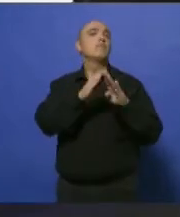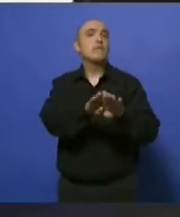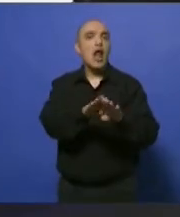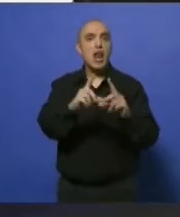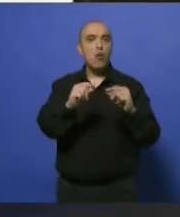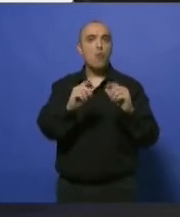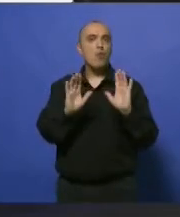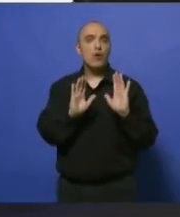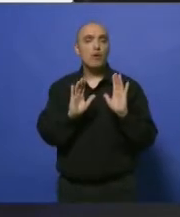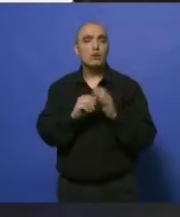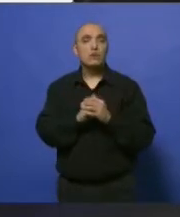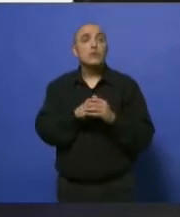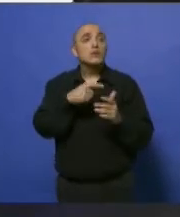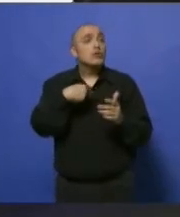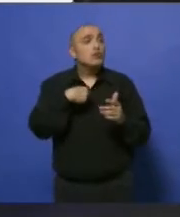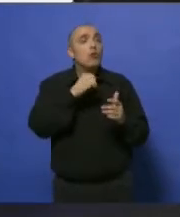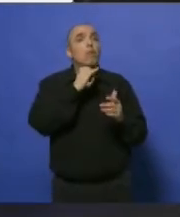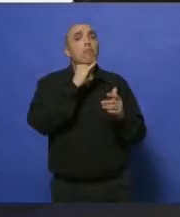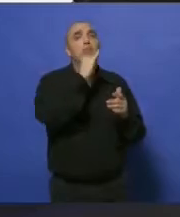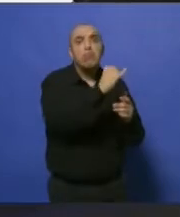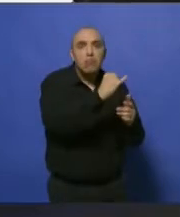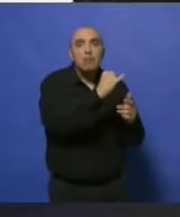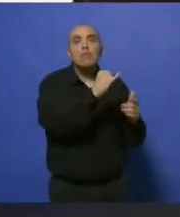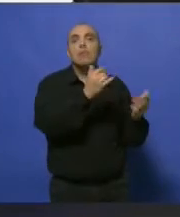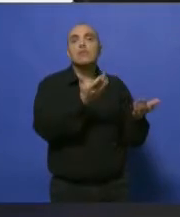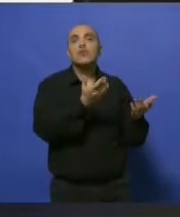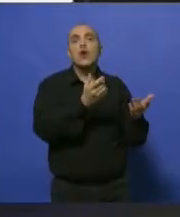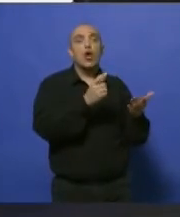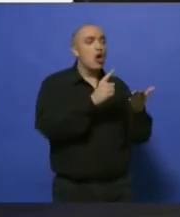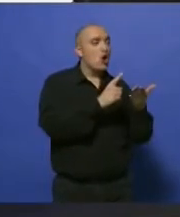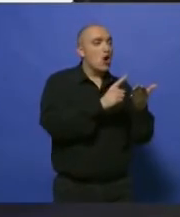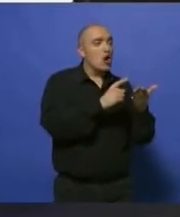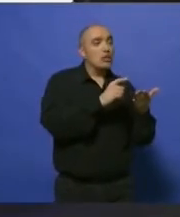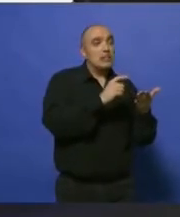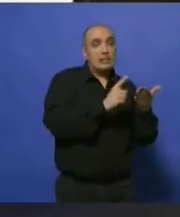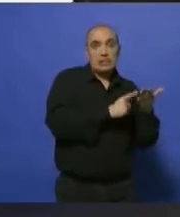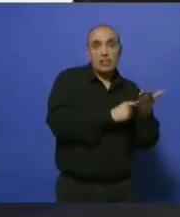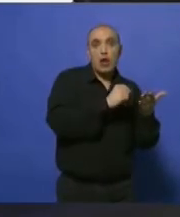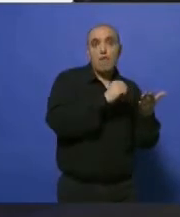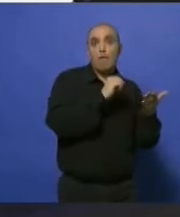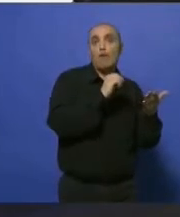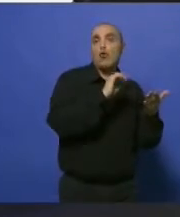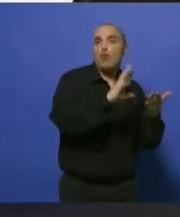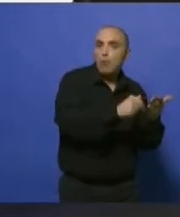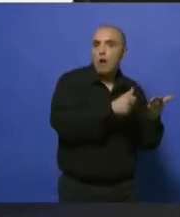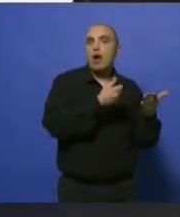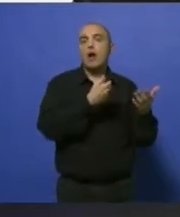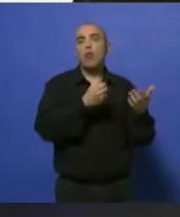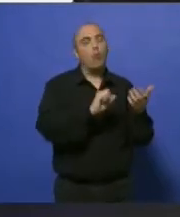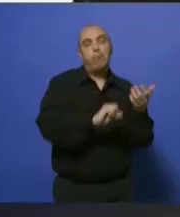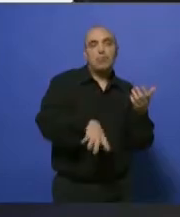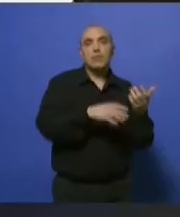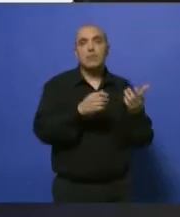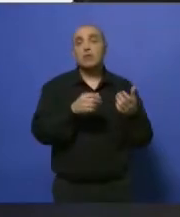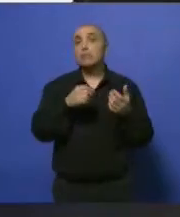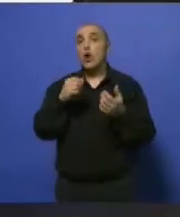como teléfono robado o extraviado y lo recupero, ¿qué hago? Bueno, hay que comunicarse con la empresa, directamente la empresa de celular,